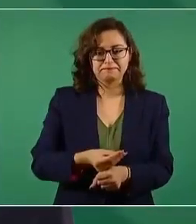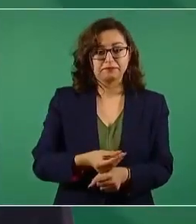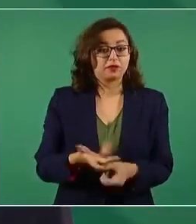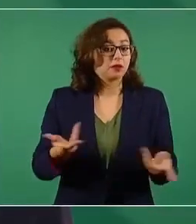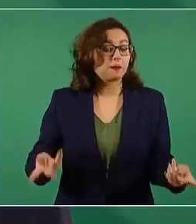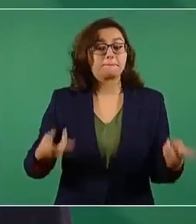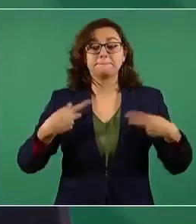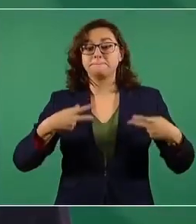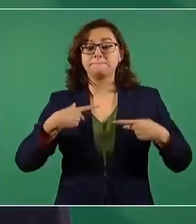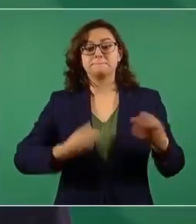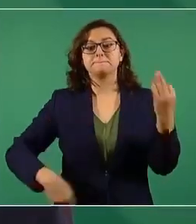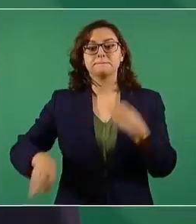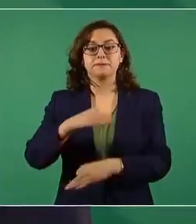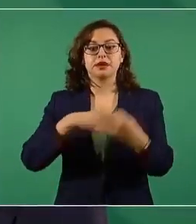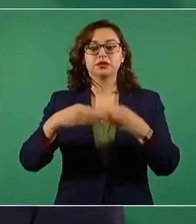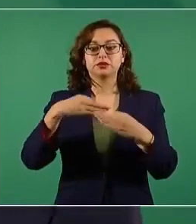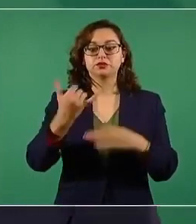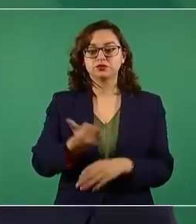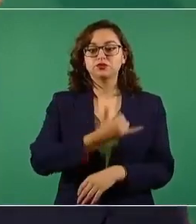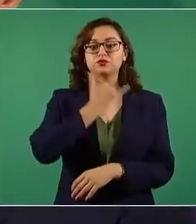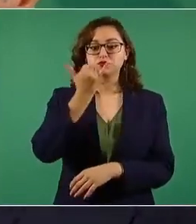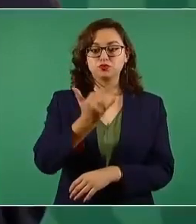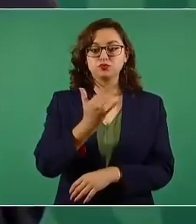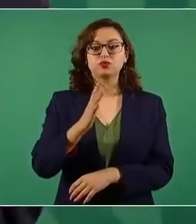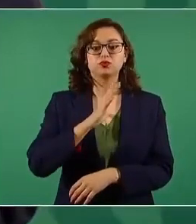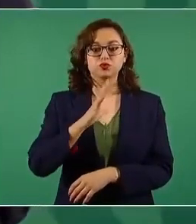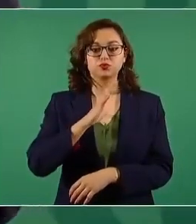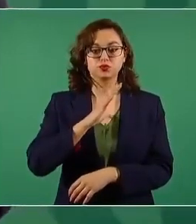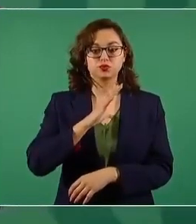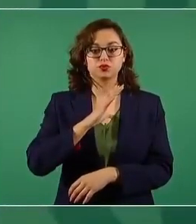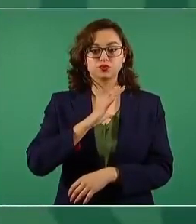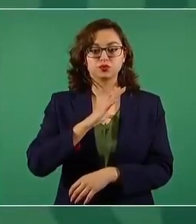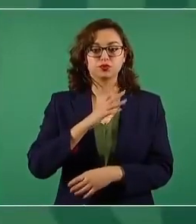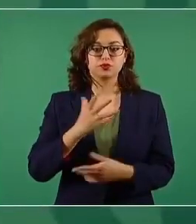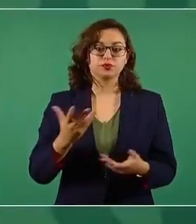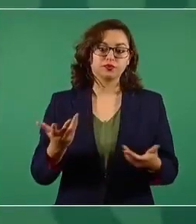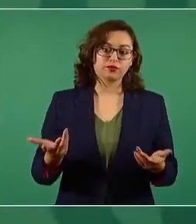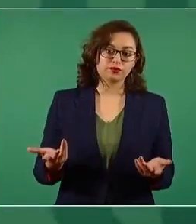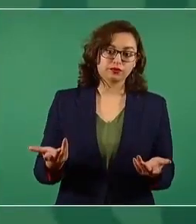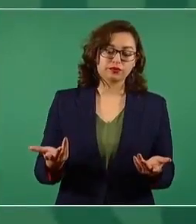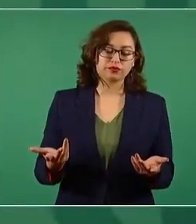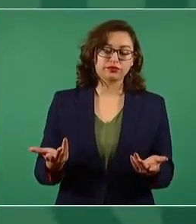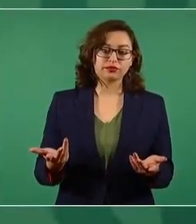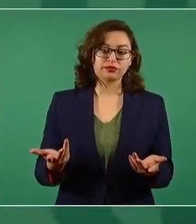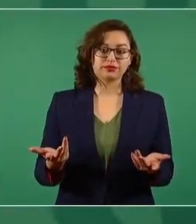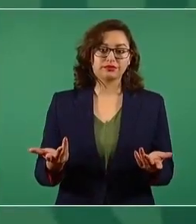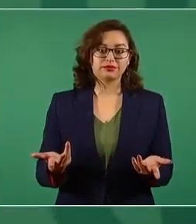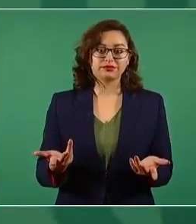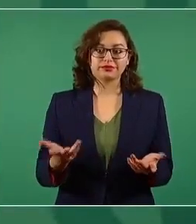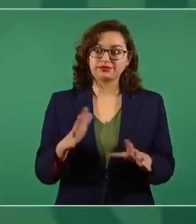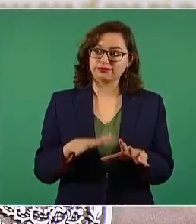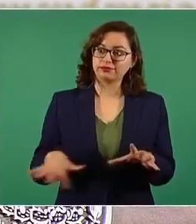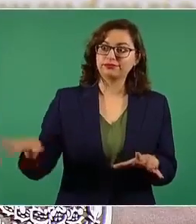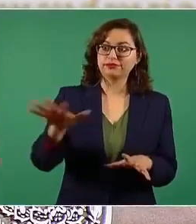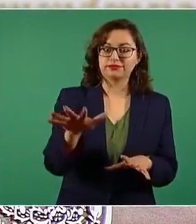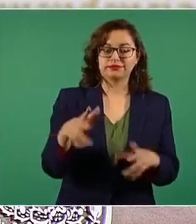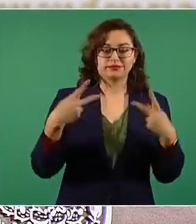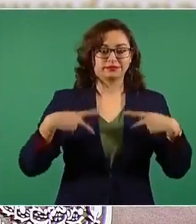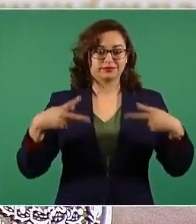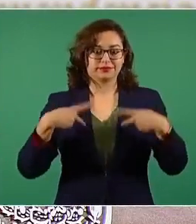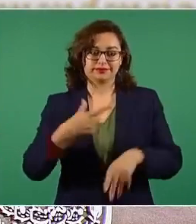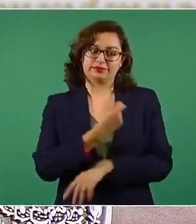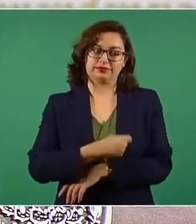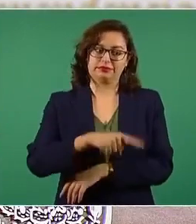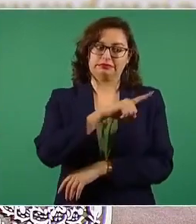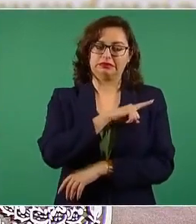Todos cometemos errores. Imagínense un error cuando se trata de la salud del pueblo, pues cómo